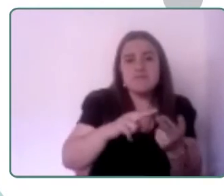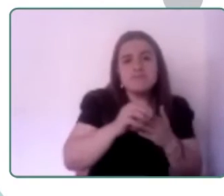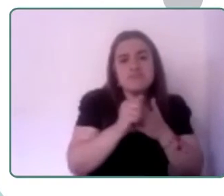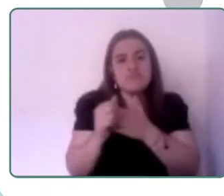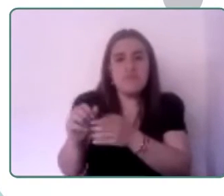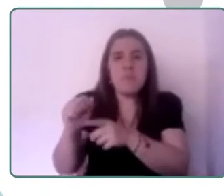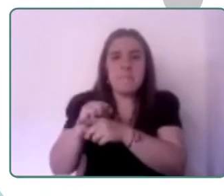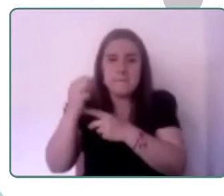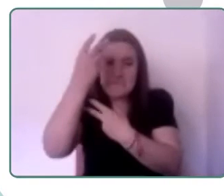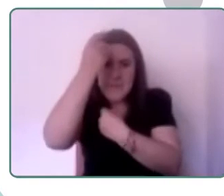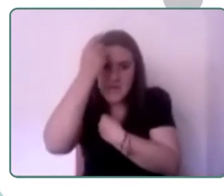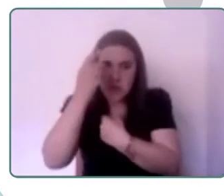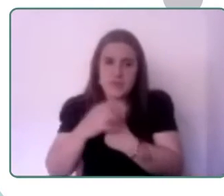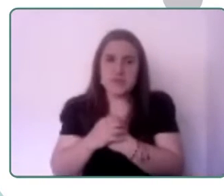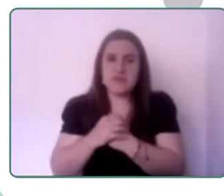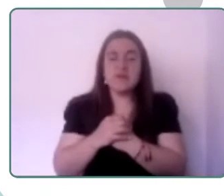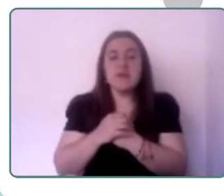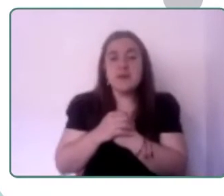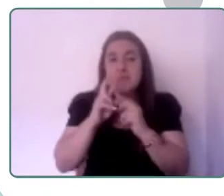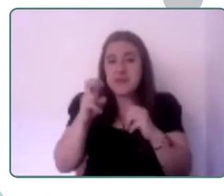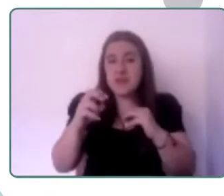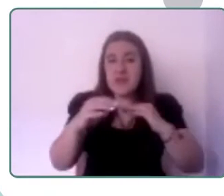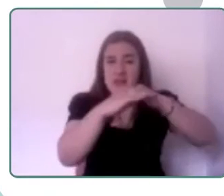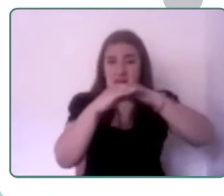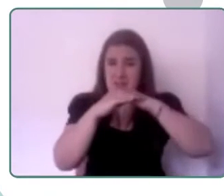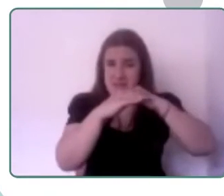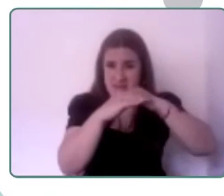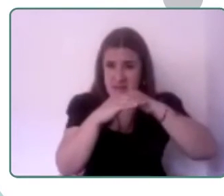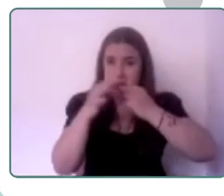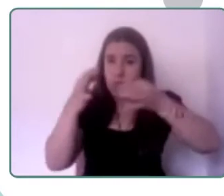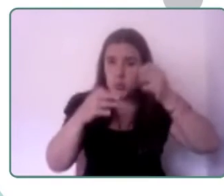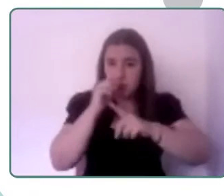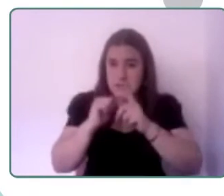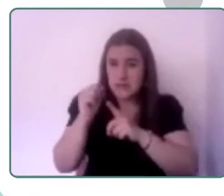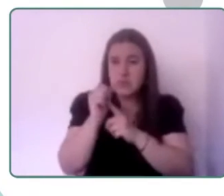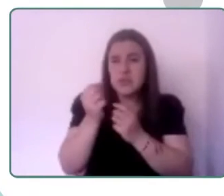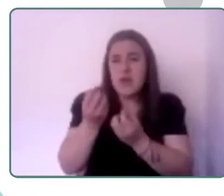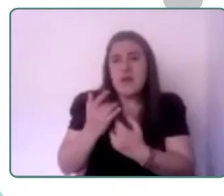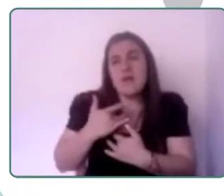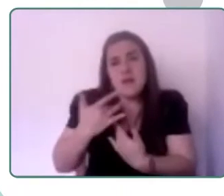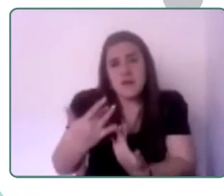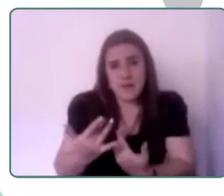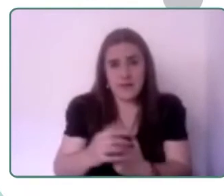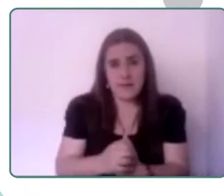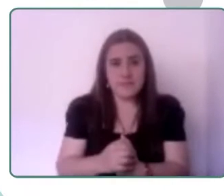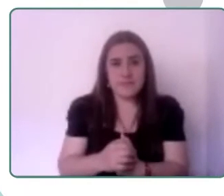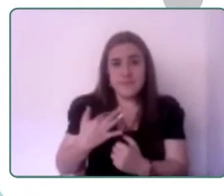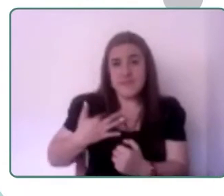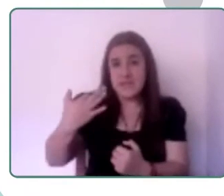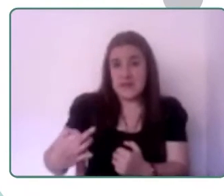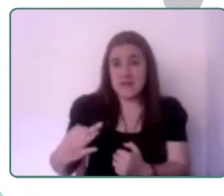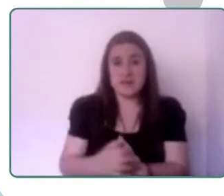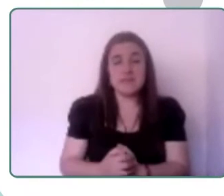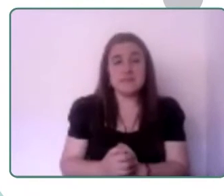de equidad, justicia social, caridad y ética profesional. También vemos que la participación ciudadana para el logro de la